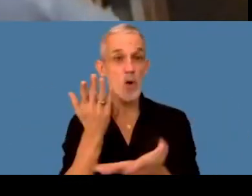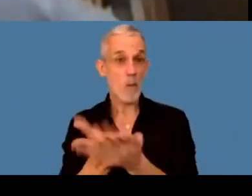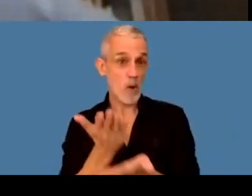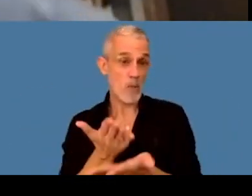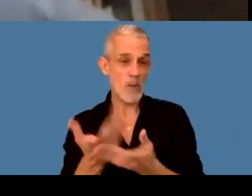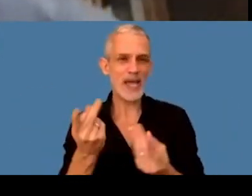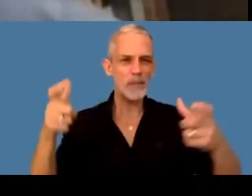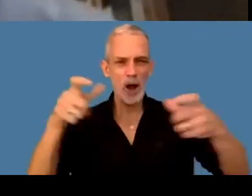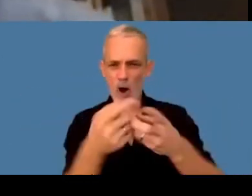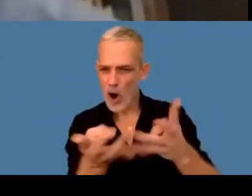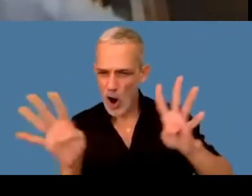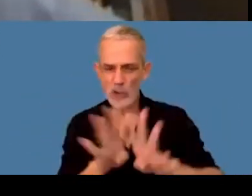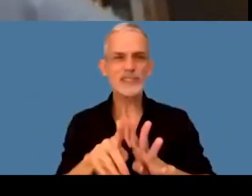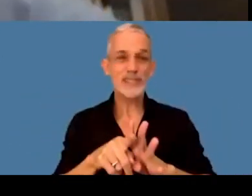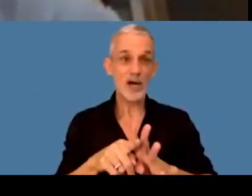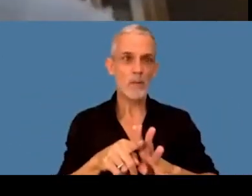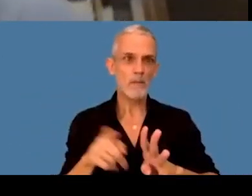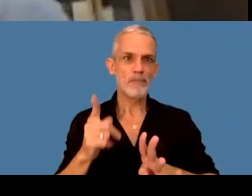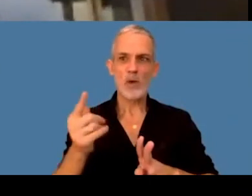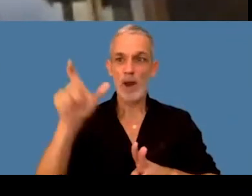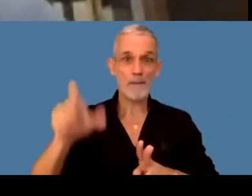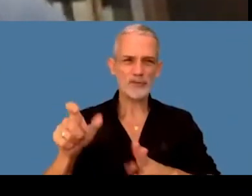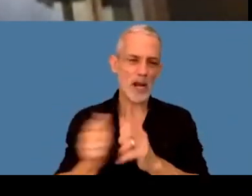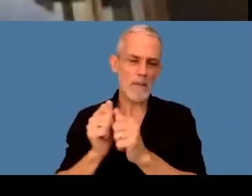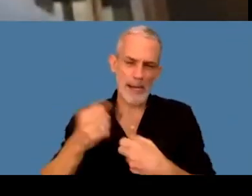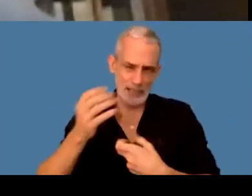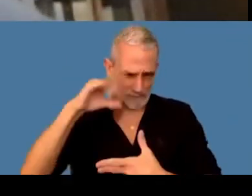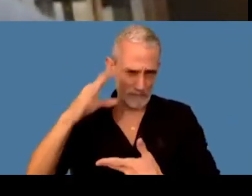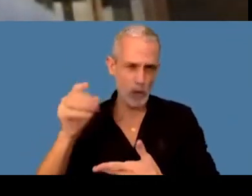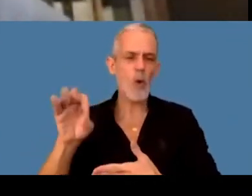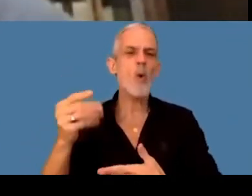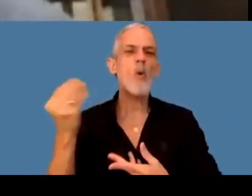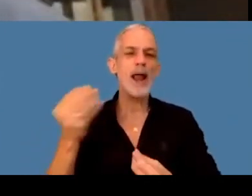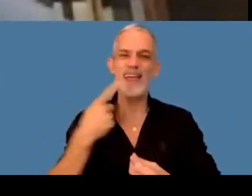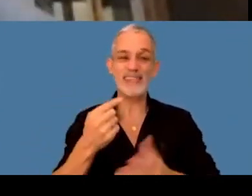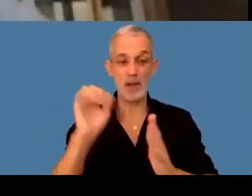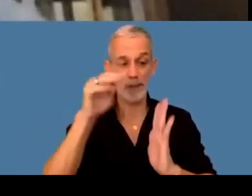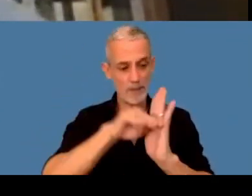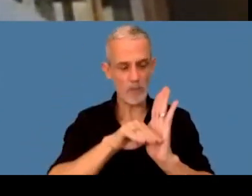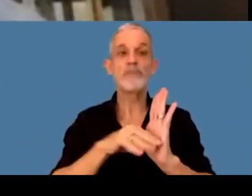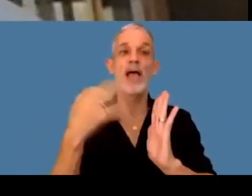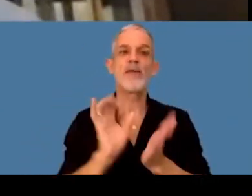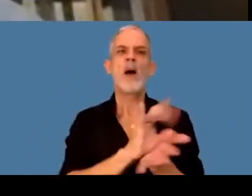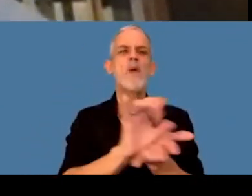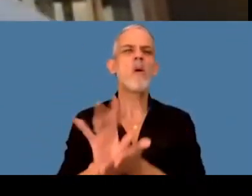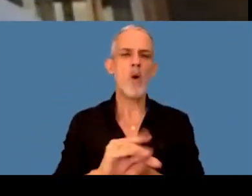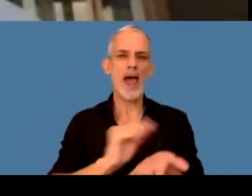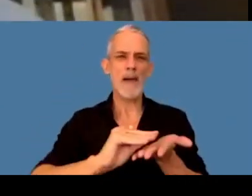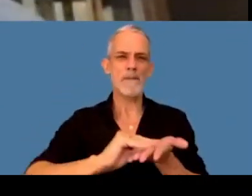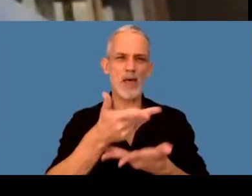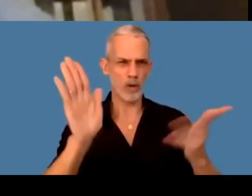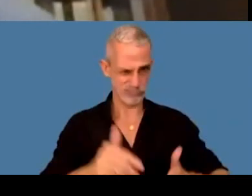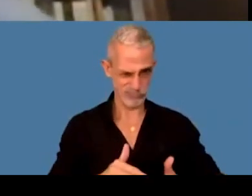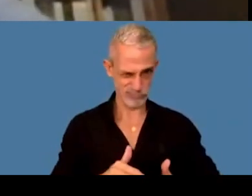Consejo Económico y Social que le hacen a un miembro de una cámara, no me acuerdo cuál era, y lo primero que dice es, y hay que echar empleados públicos. Así que